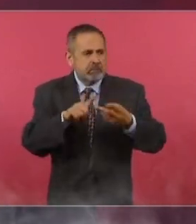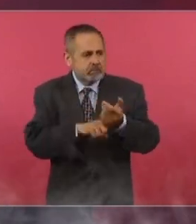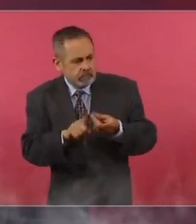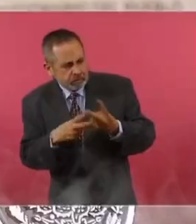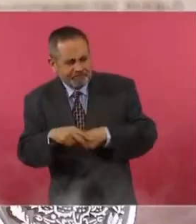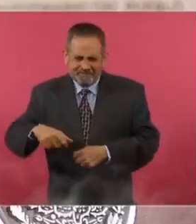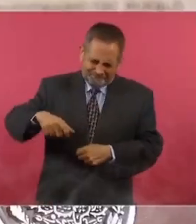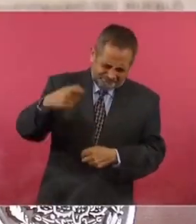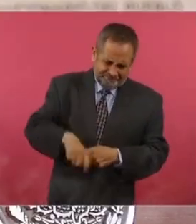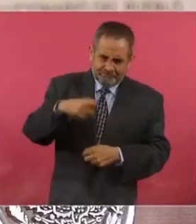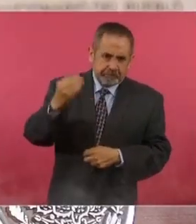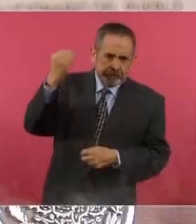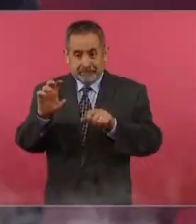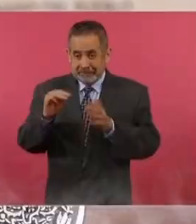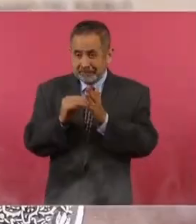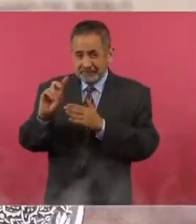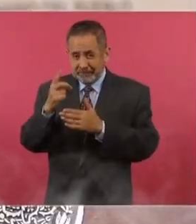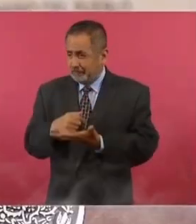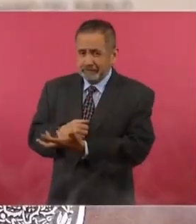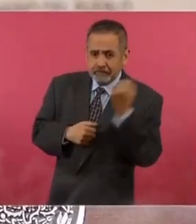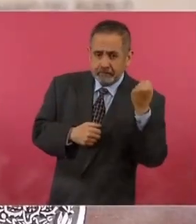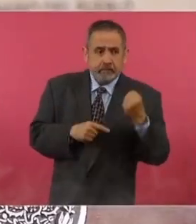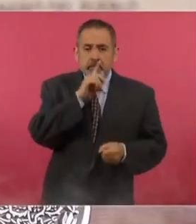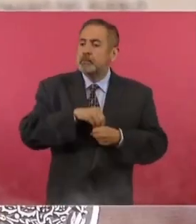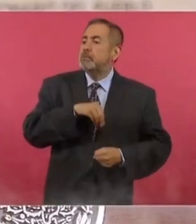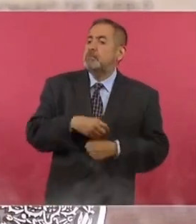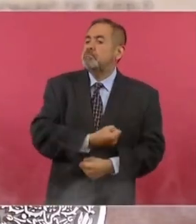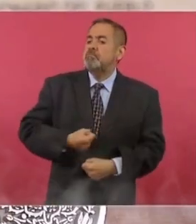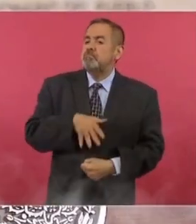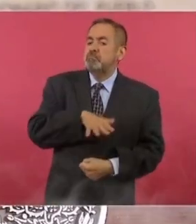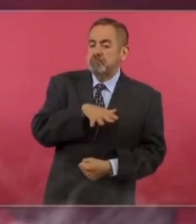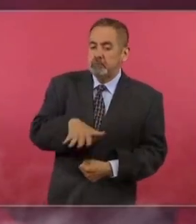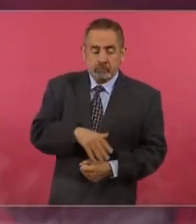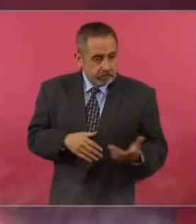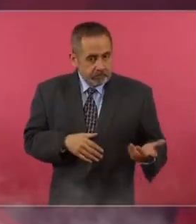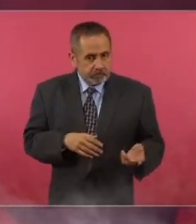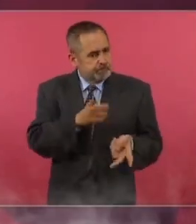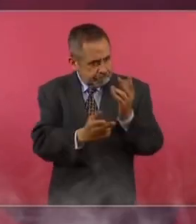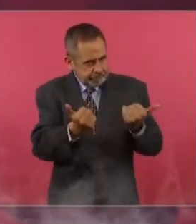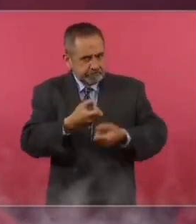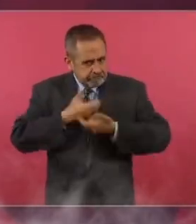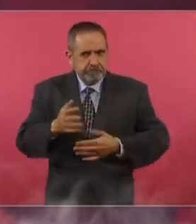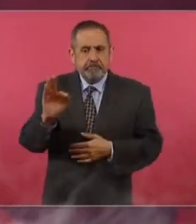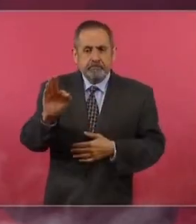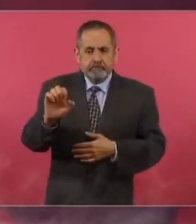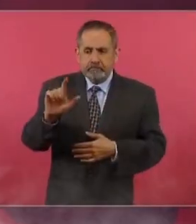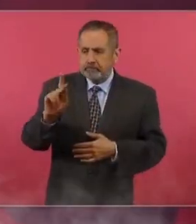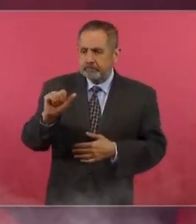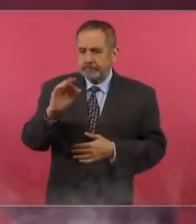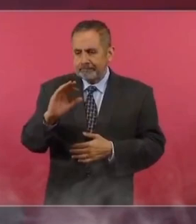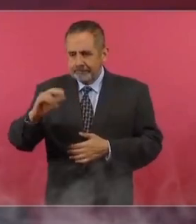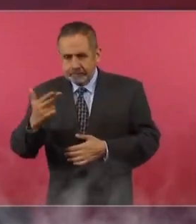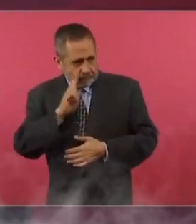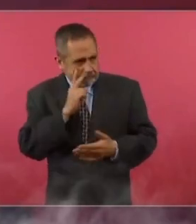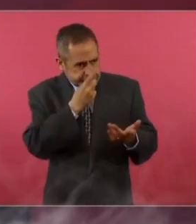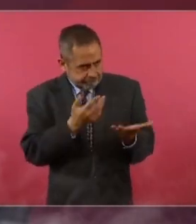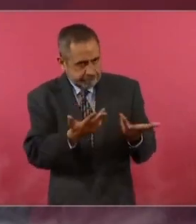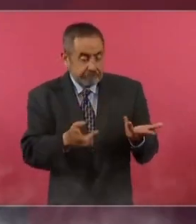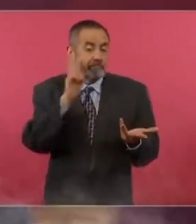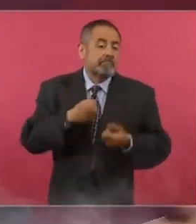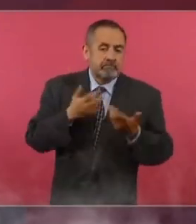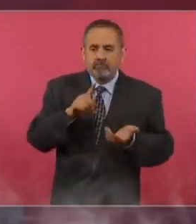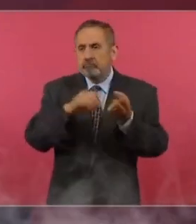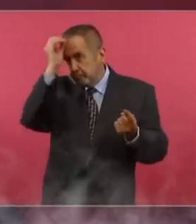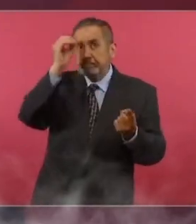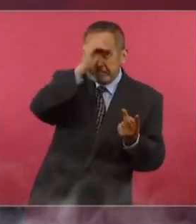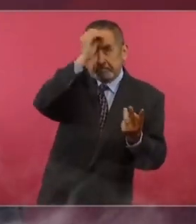riqueza acumulada. ¿No quiere hablar de eso, Felipe Calderón? A lo mejor se anima ahora, porque